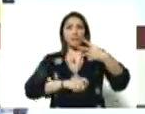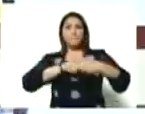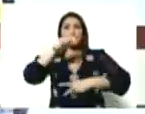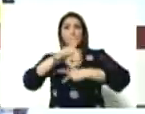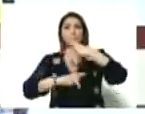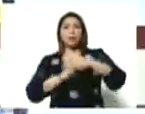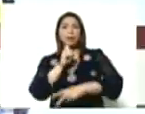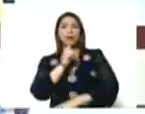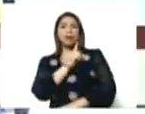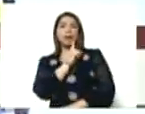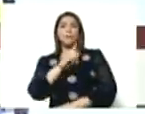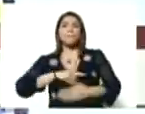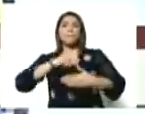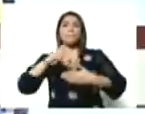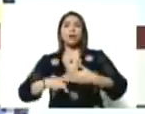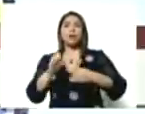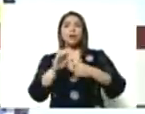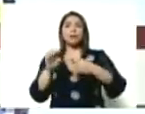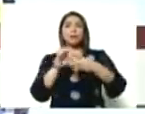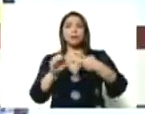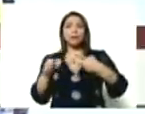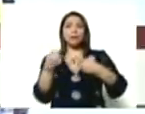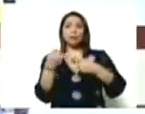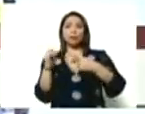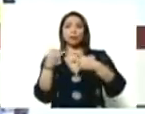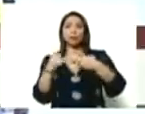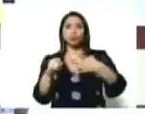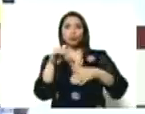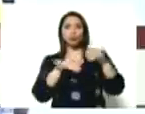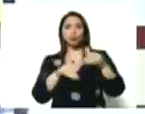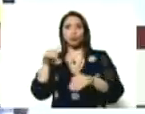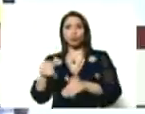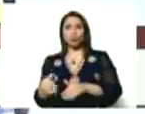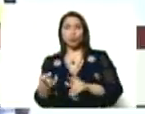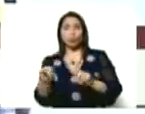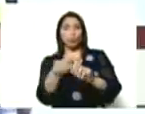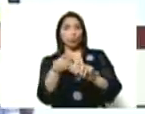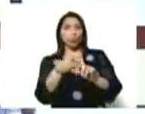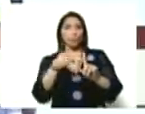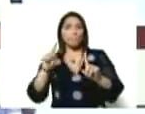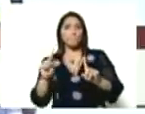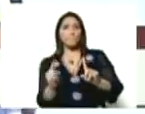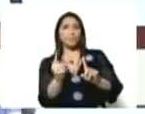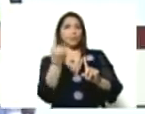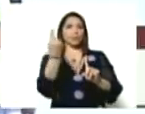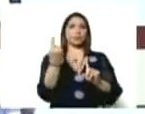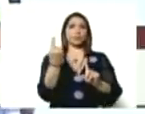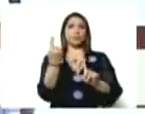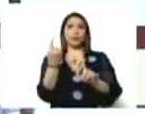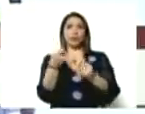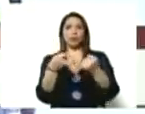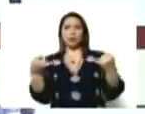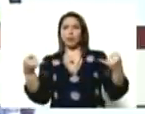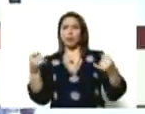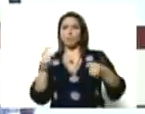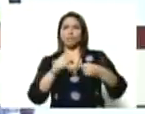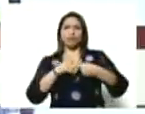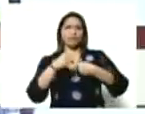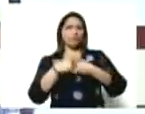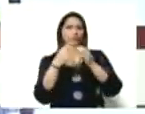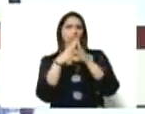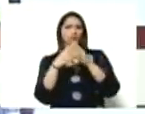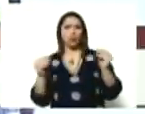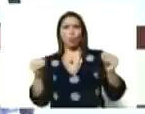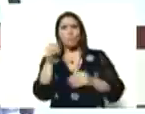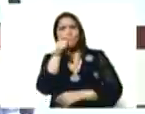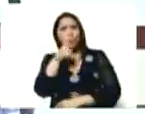denominado Plan Estratégico de Inclusión Electoral. Una de sus principales líneas era incluir todos los venezolanos en